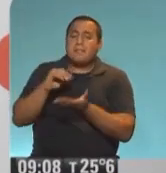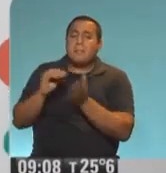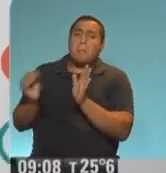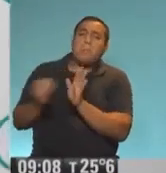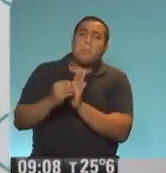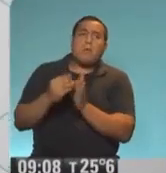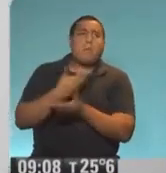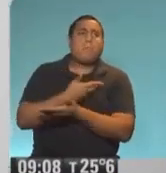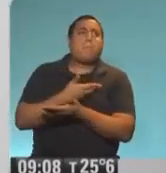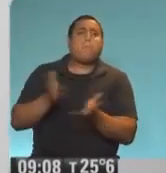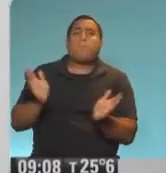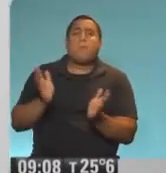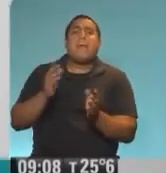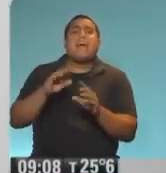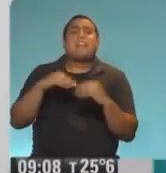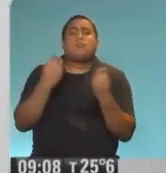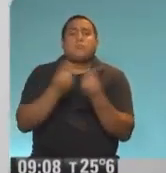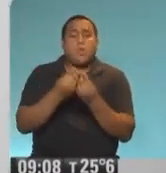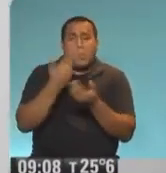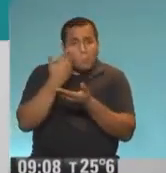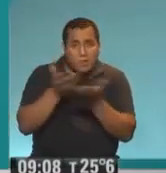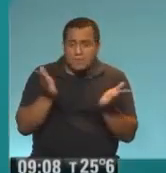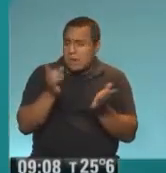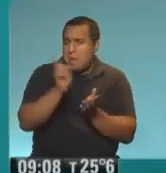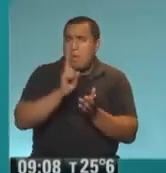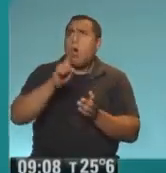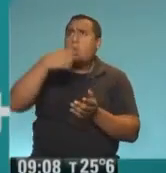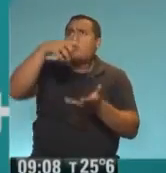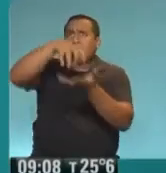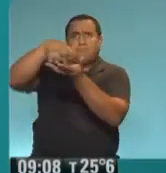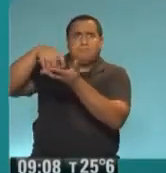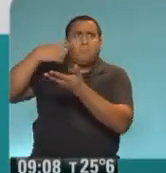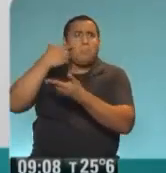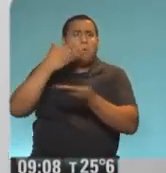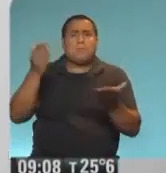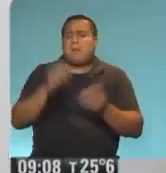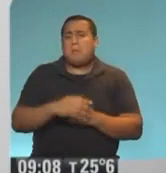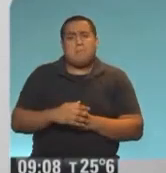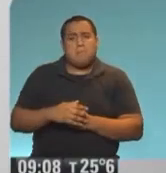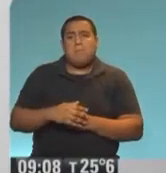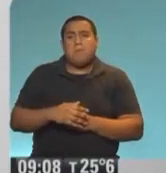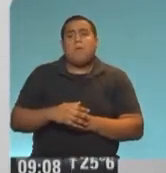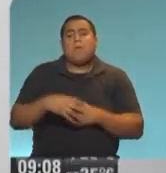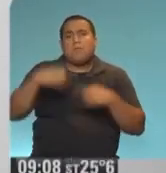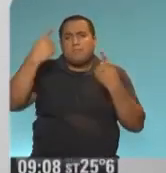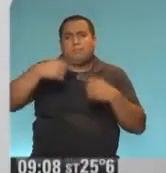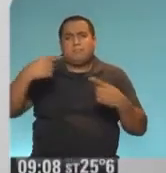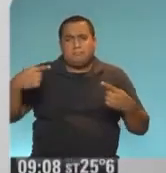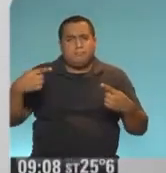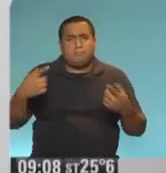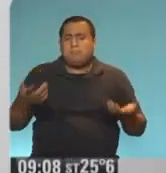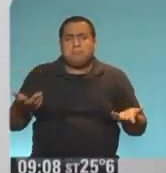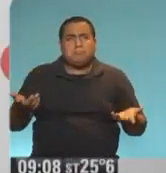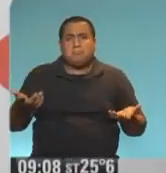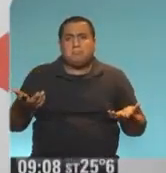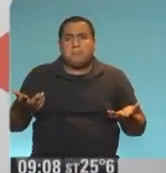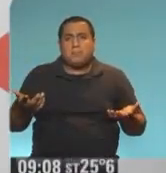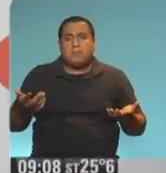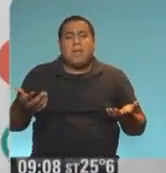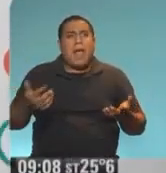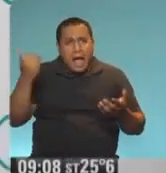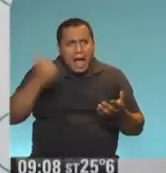los resultados de ninguna, tiene un expediente, el expediente es público, el expediente va al Congreso. No veo dónde dicen que no